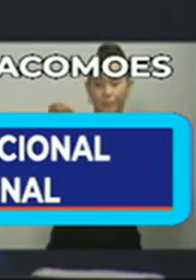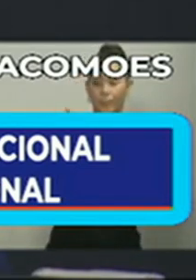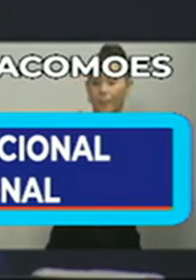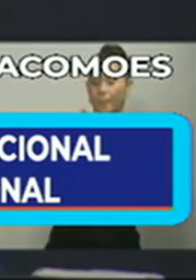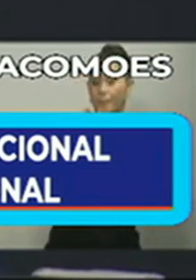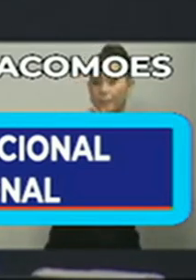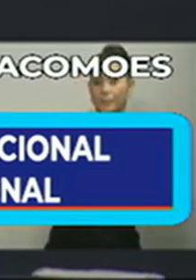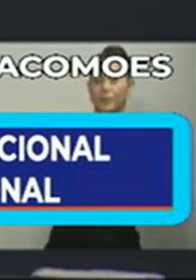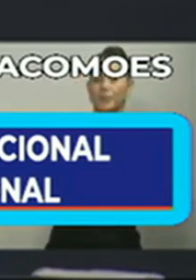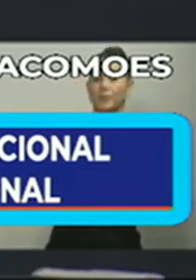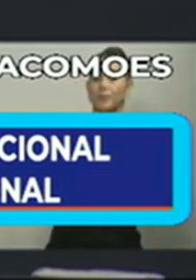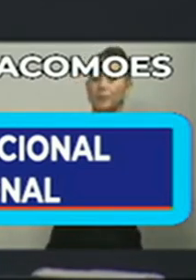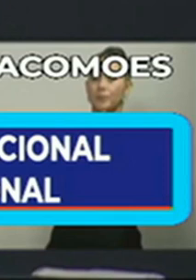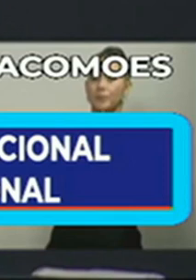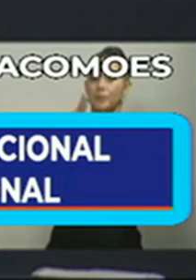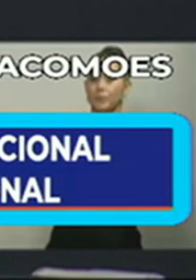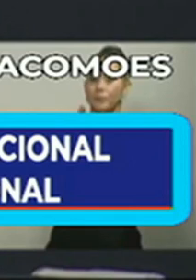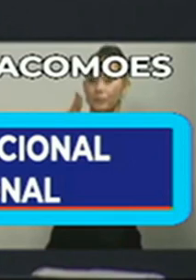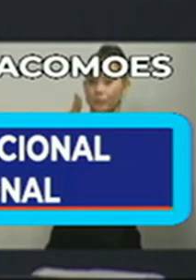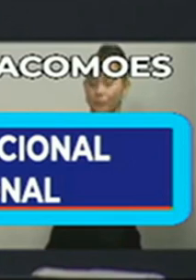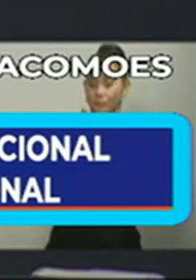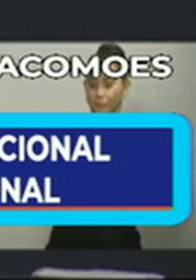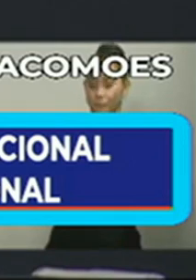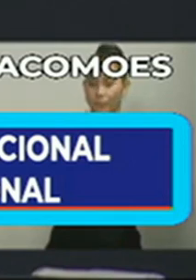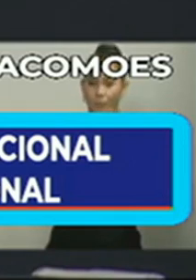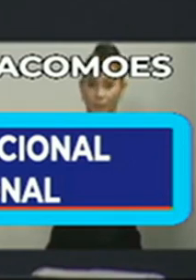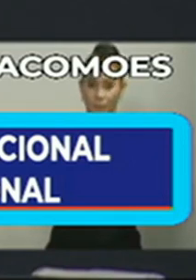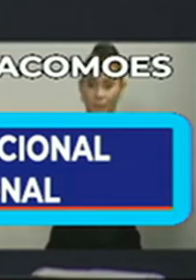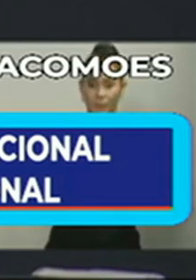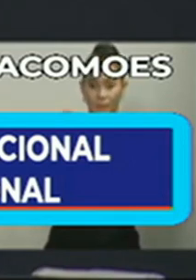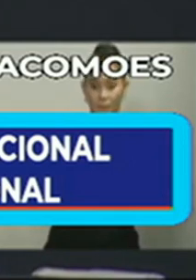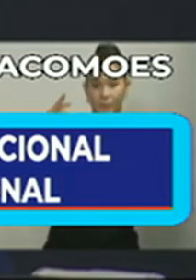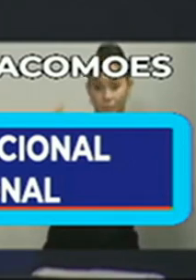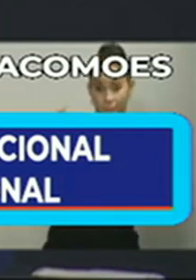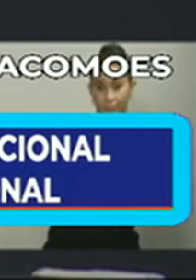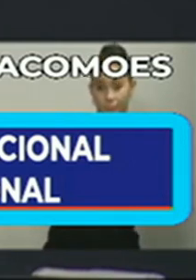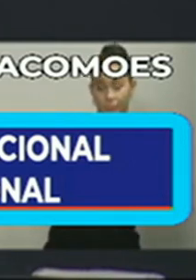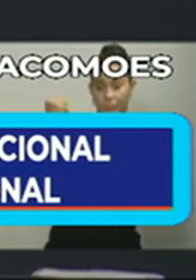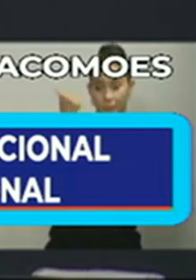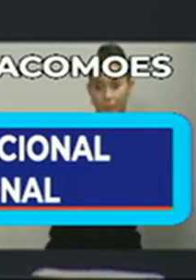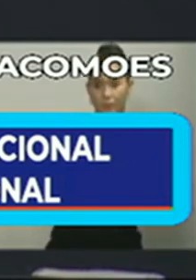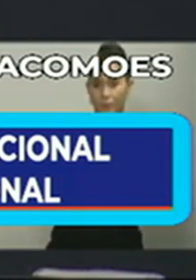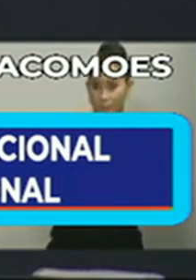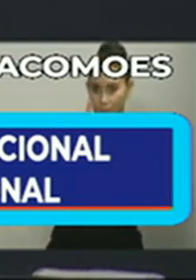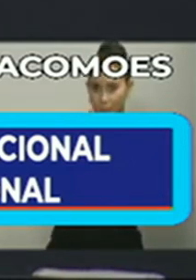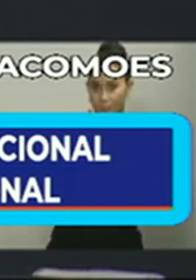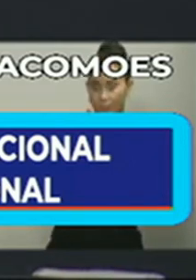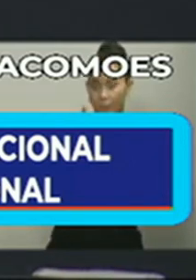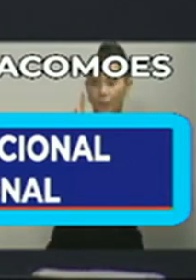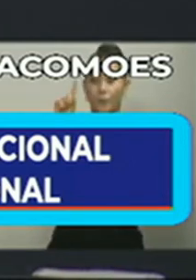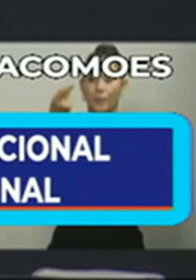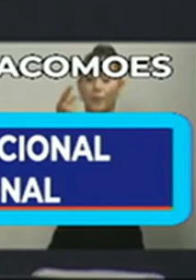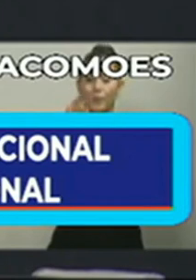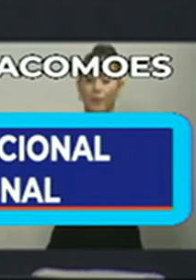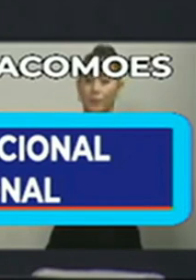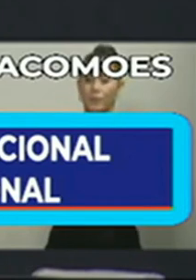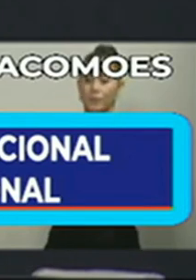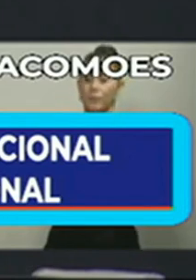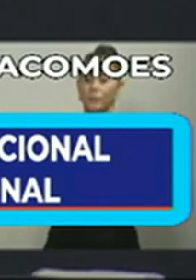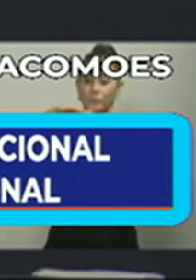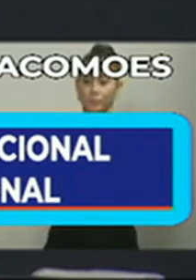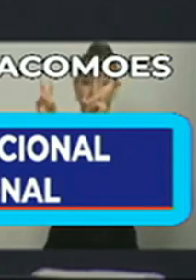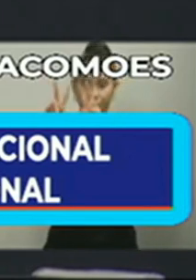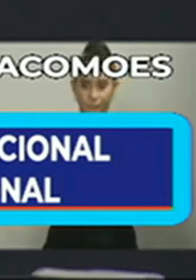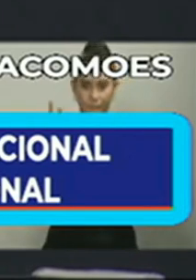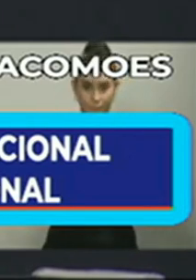estudió. Yo me imagino, a ustedes en sus casas, ¿verdad?, y en sus carros. Ustedes quieren saber qué es lo que van a hacer. Díganme qué es lo que